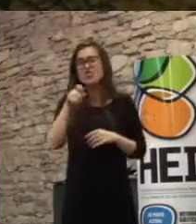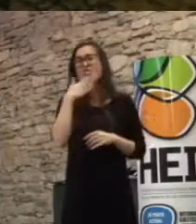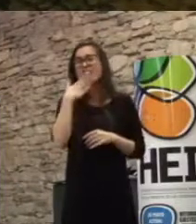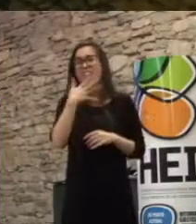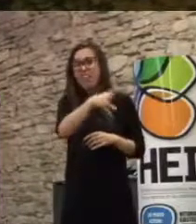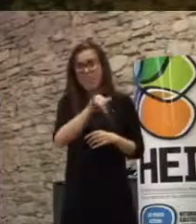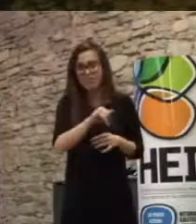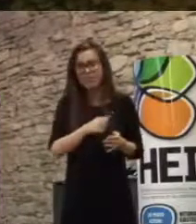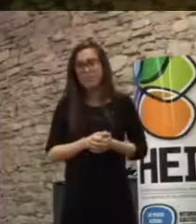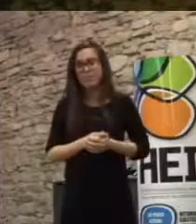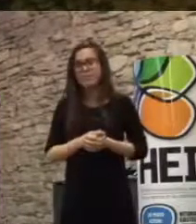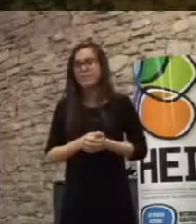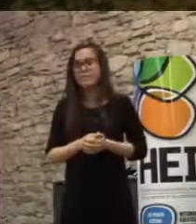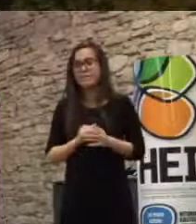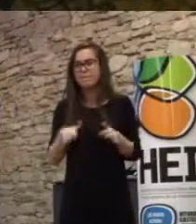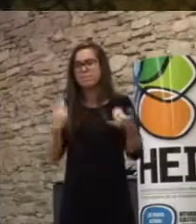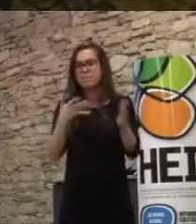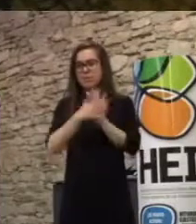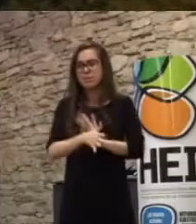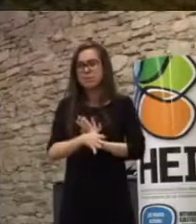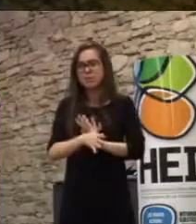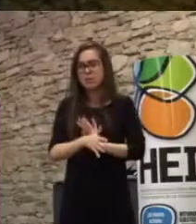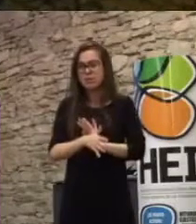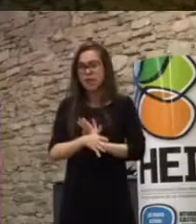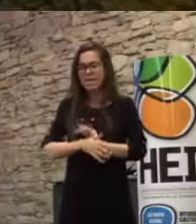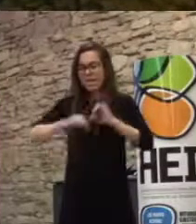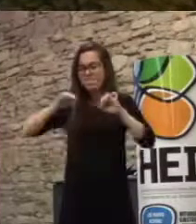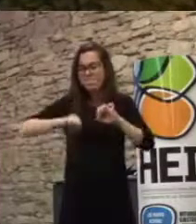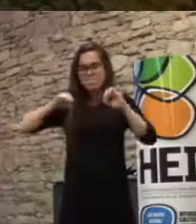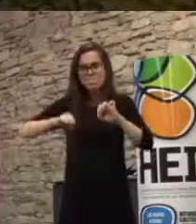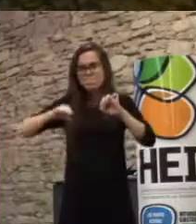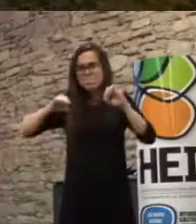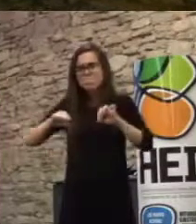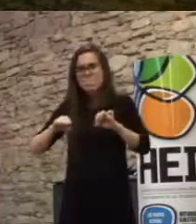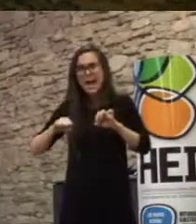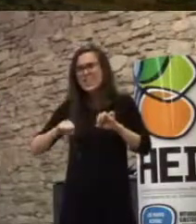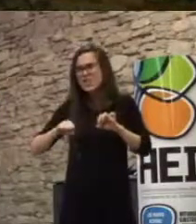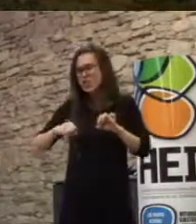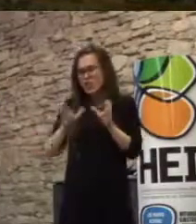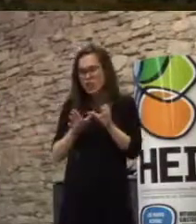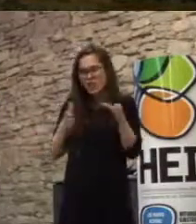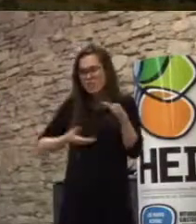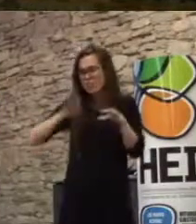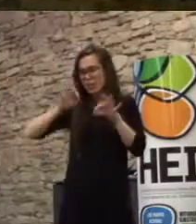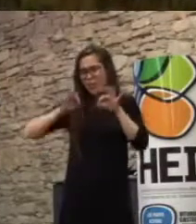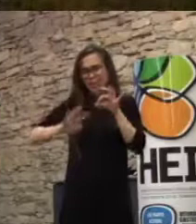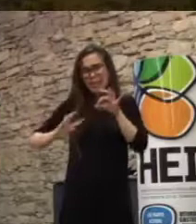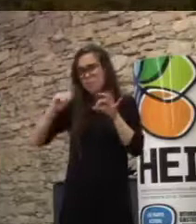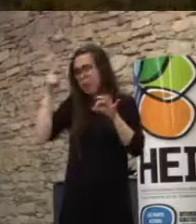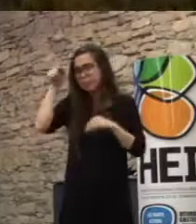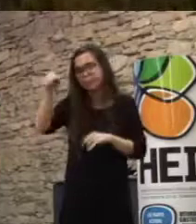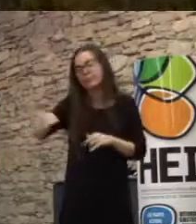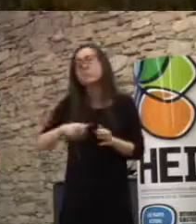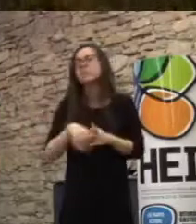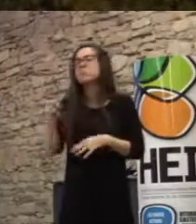de de población más longeva de todo el planeta estadísticamente hablando entonces hice un estudio y circuló esta gente que hacen para vivir tanto entonces